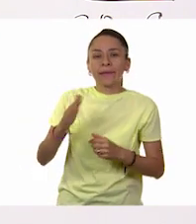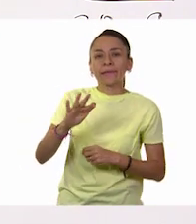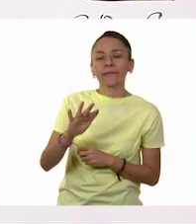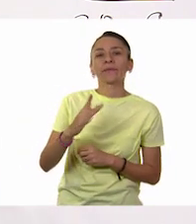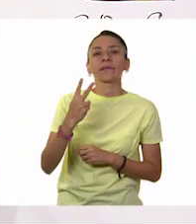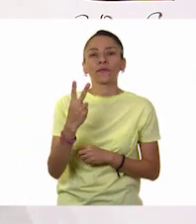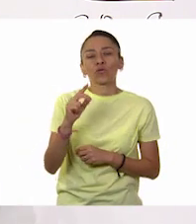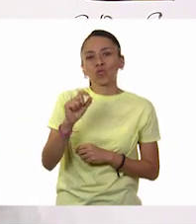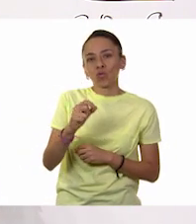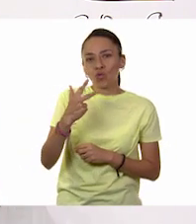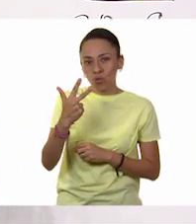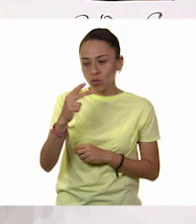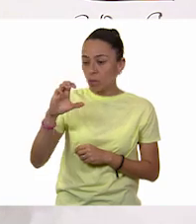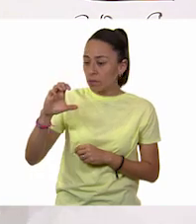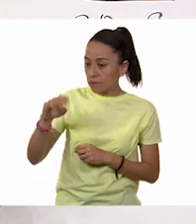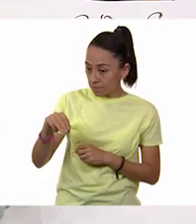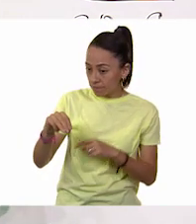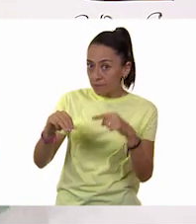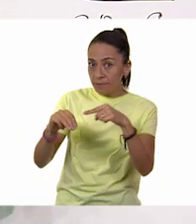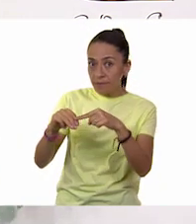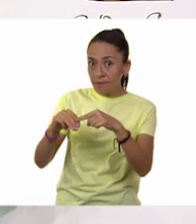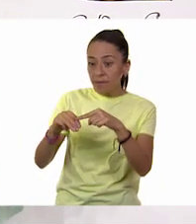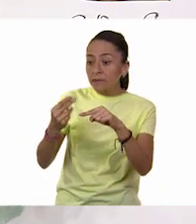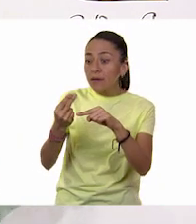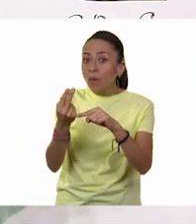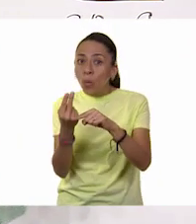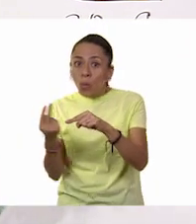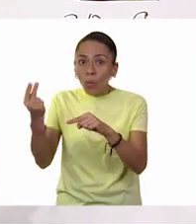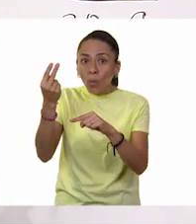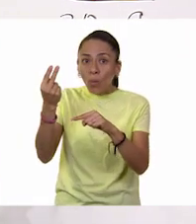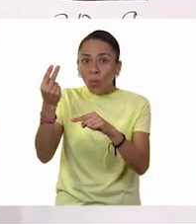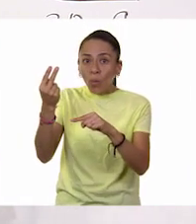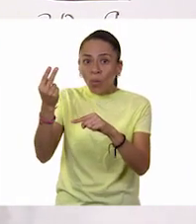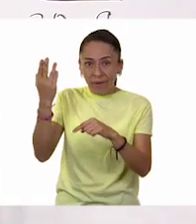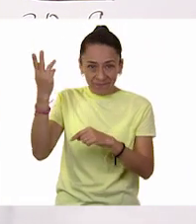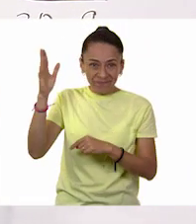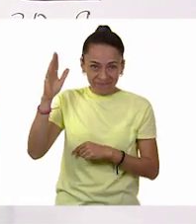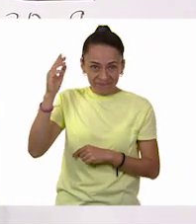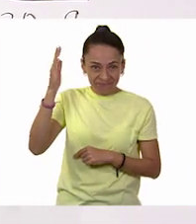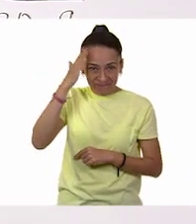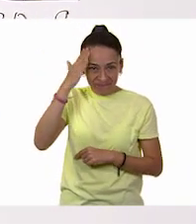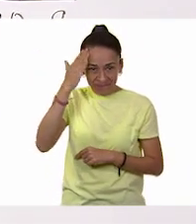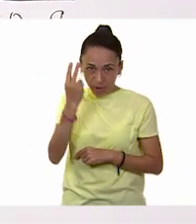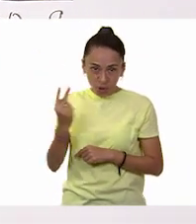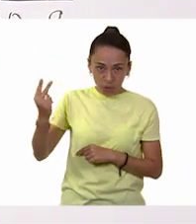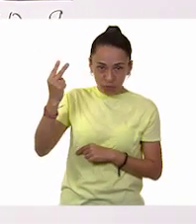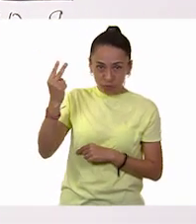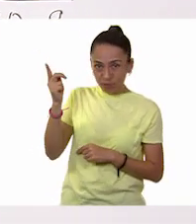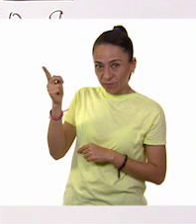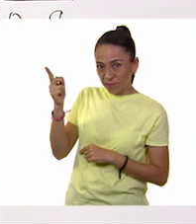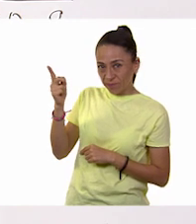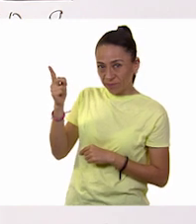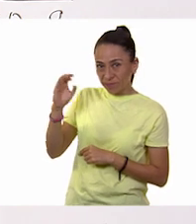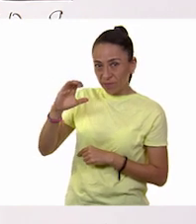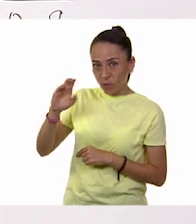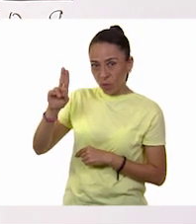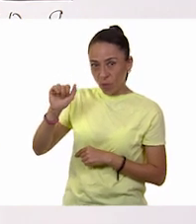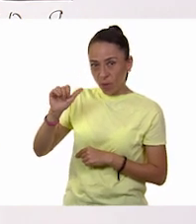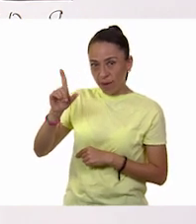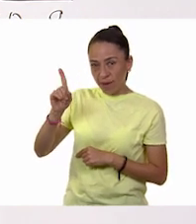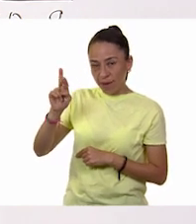centímetros cuadrados. Exactamente, esto no lo debemos de olvidar al expresar el